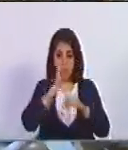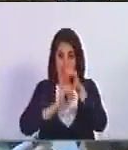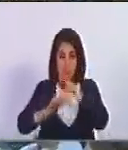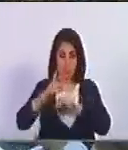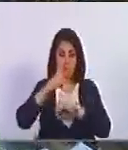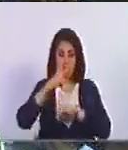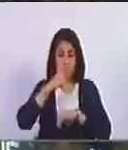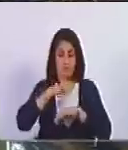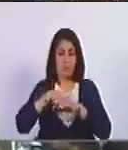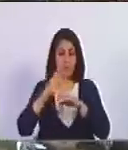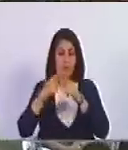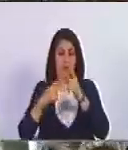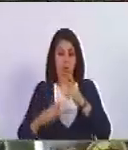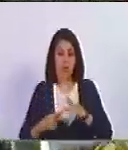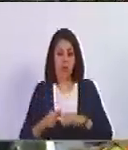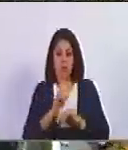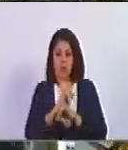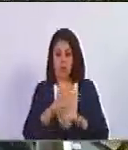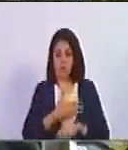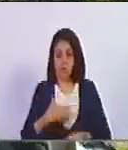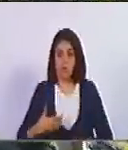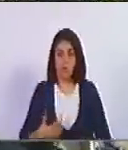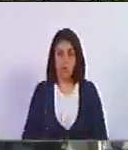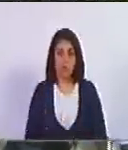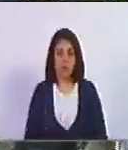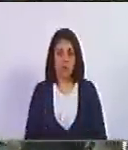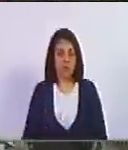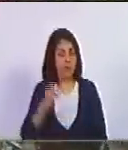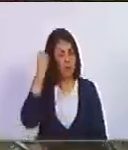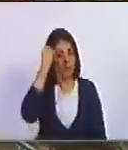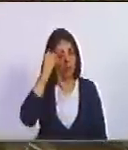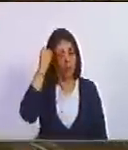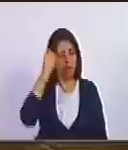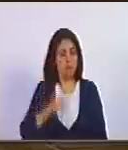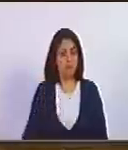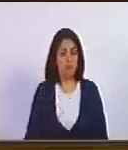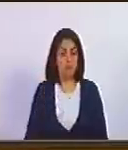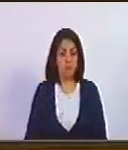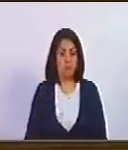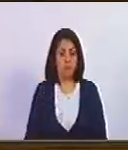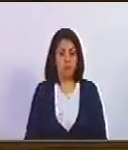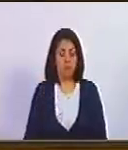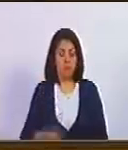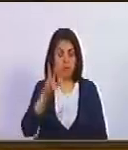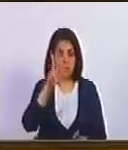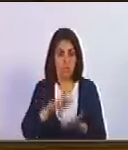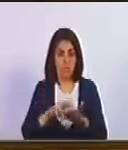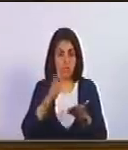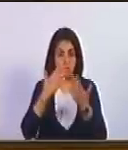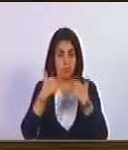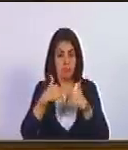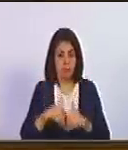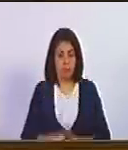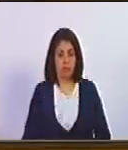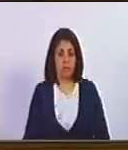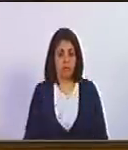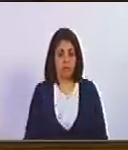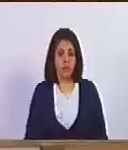tabacos, cigarrillos y derivados. Es todo, señor presidente. En consideración. Aprobado. Siguiente.